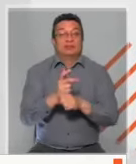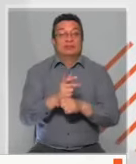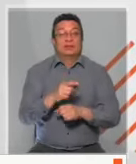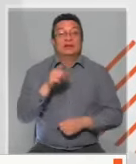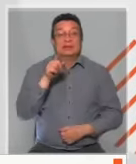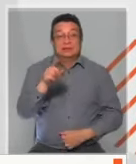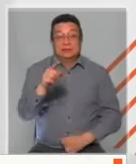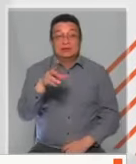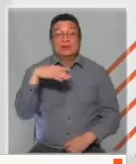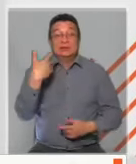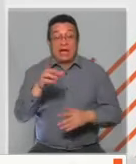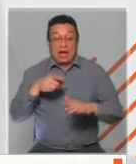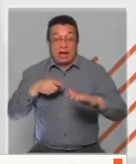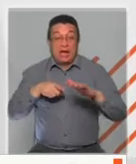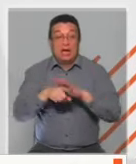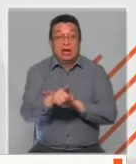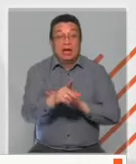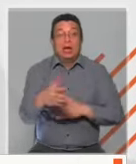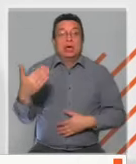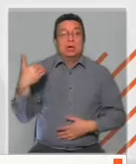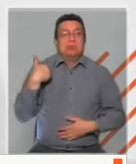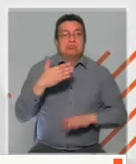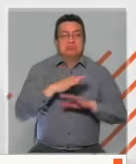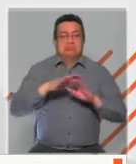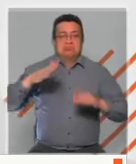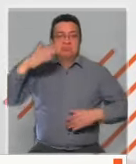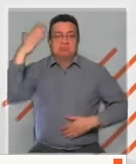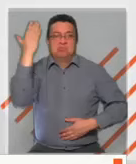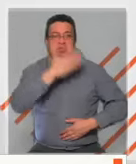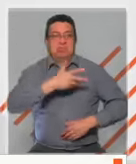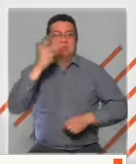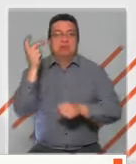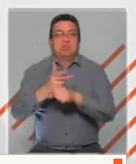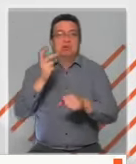es que una vez adentro, no les importa nada.